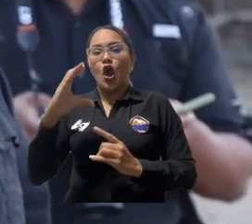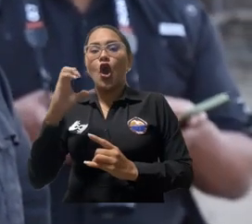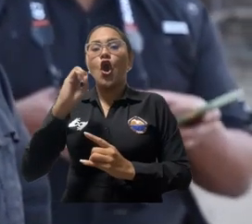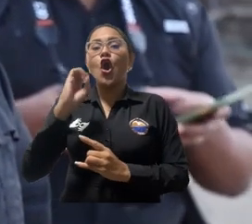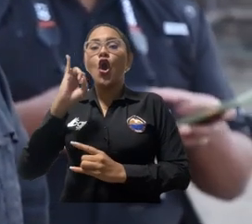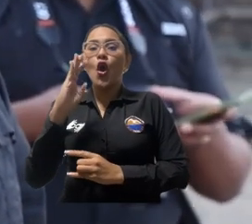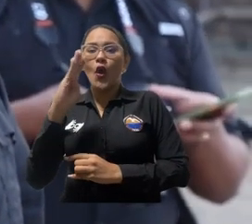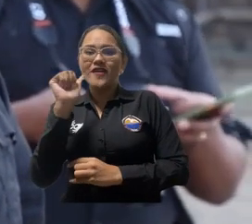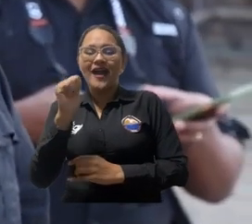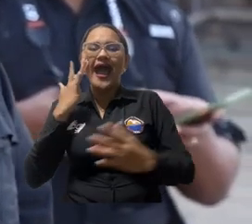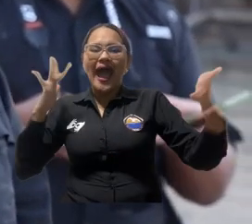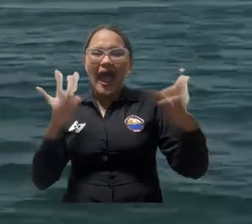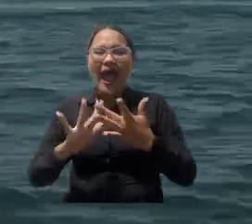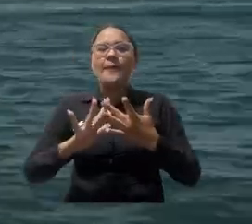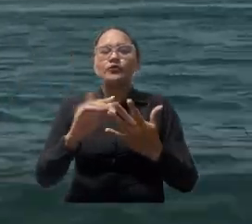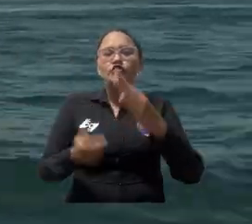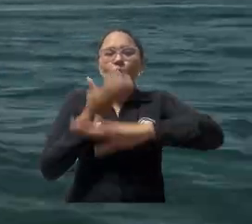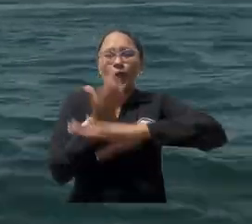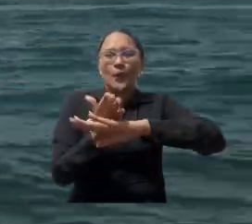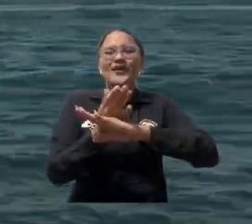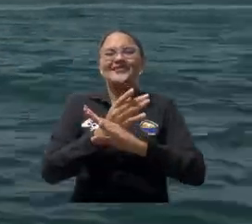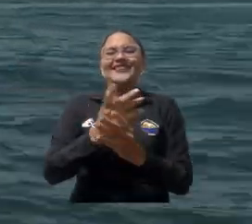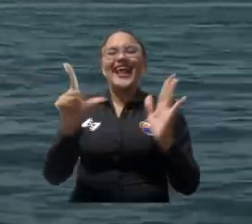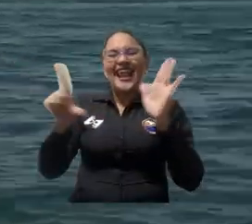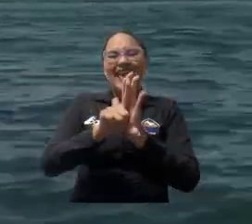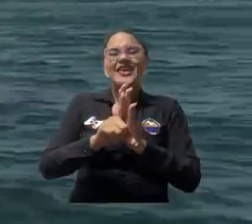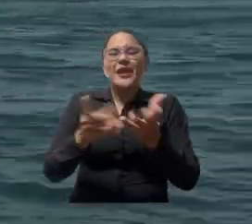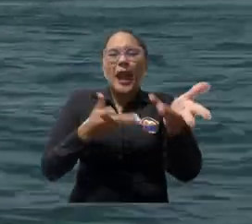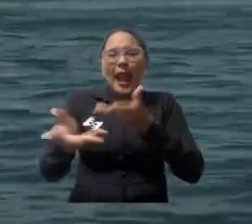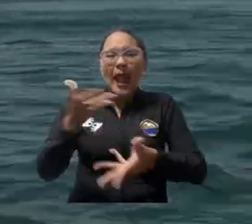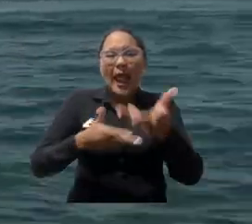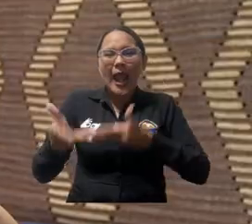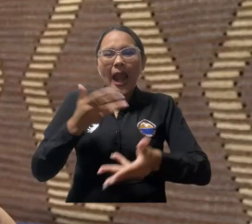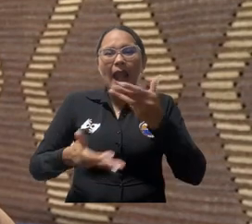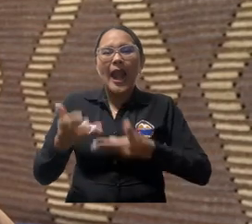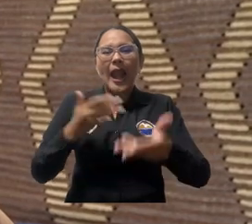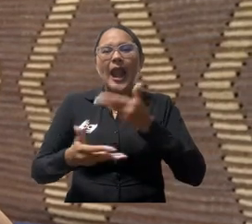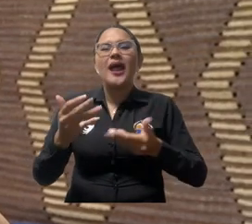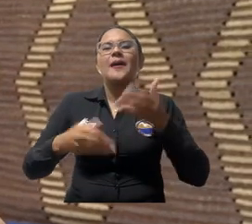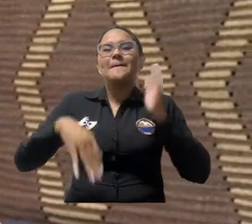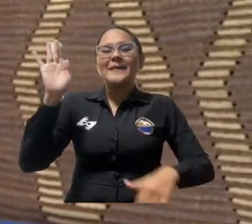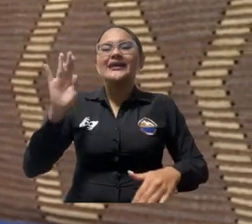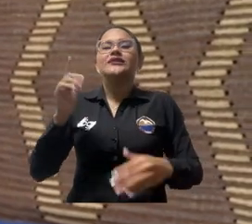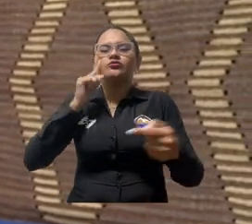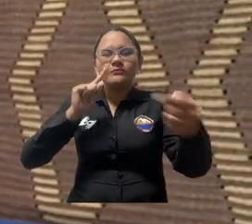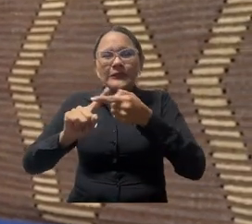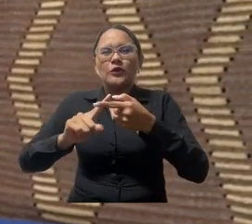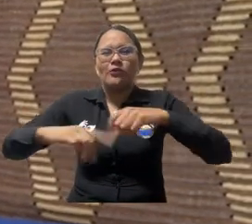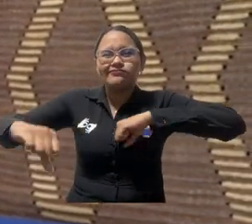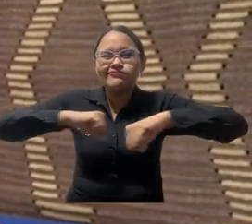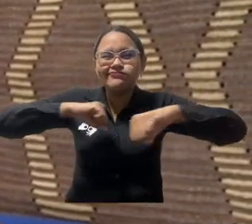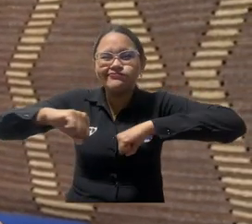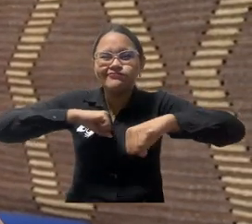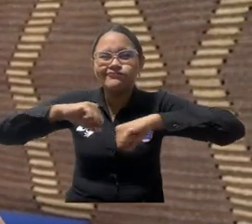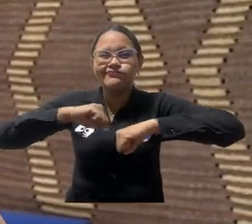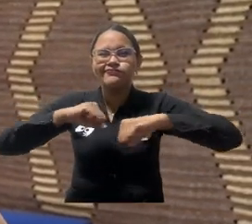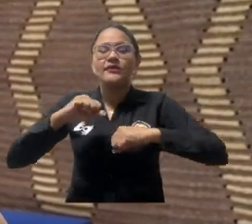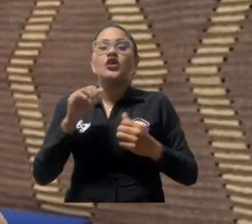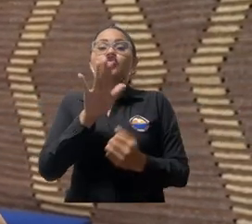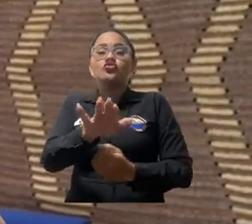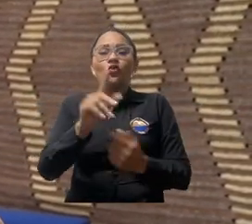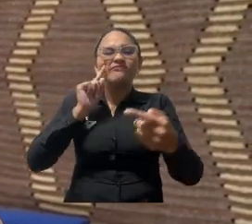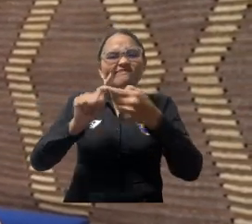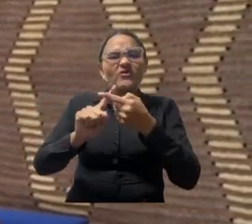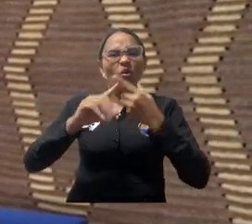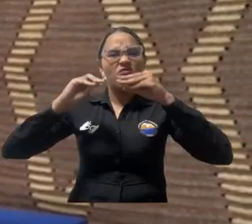COIBA iniciarán la elaboración de una propuesta sobre esta ley de costas. Creo que en eso la universidad tiene que asumir el liderazgo, un compromiso, acompañarlo, no